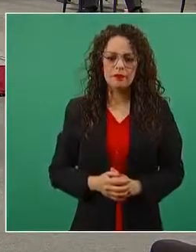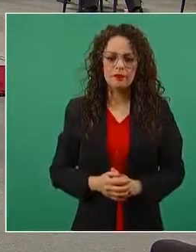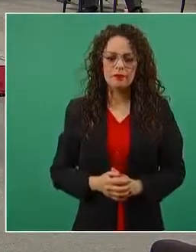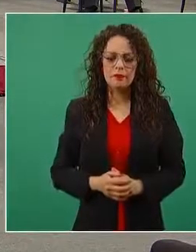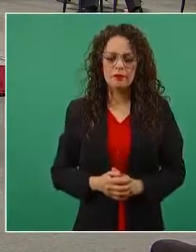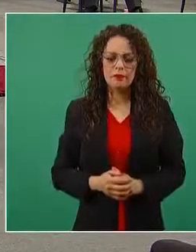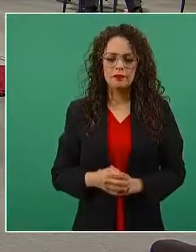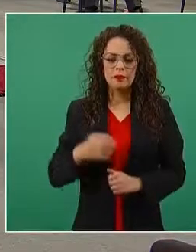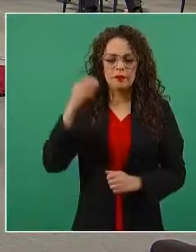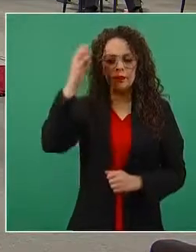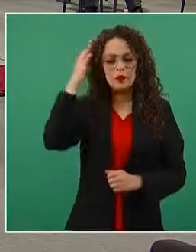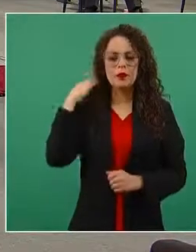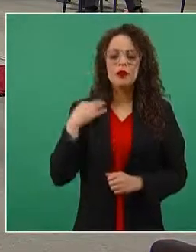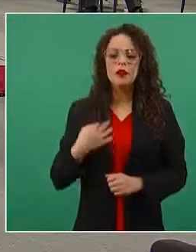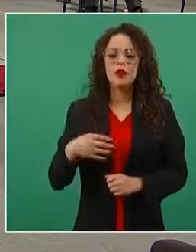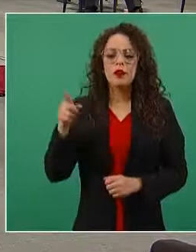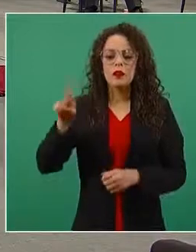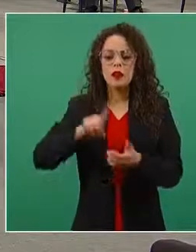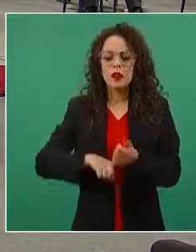a favor